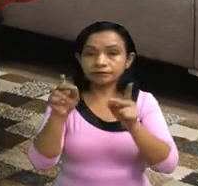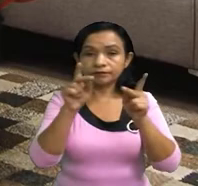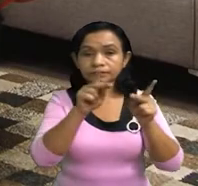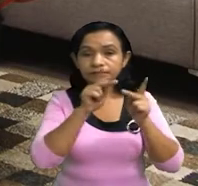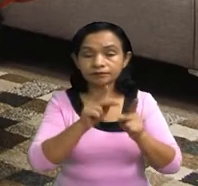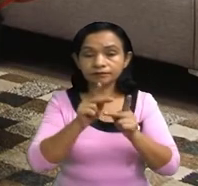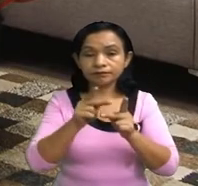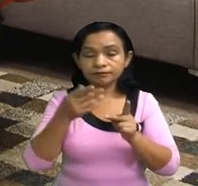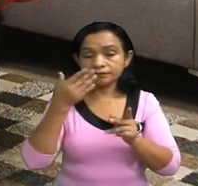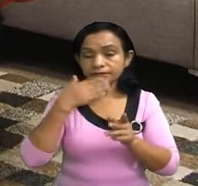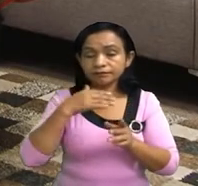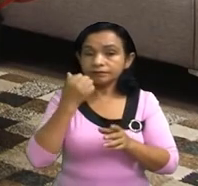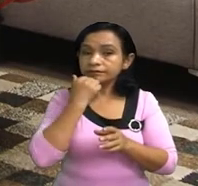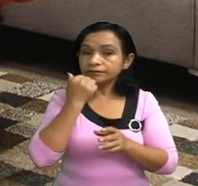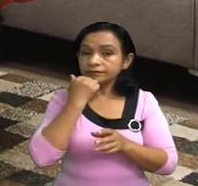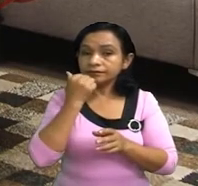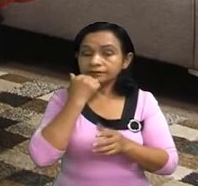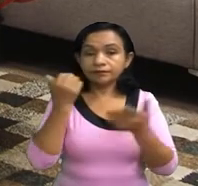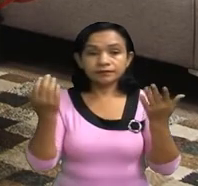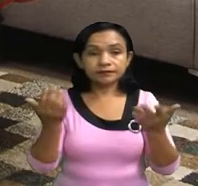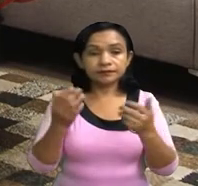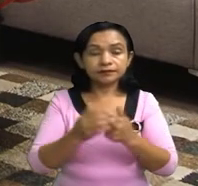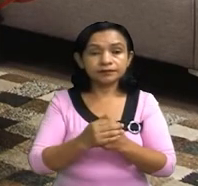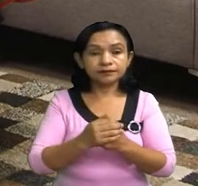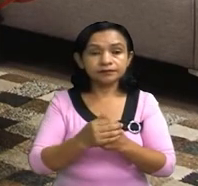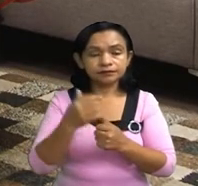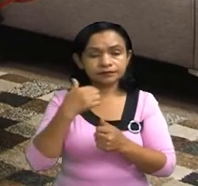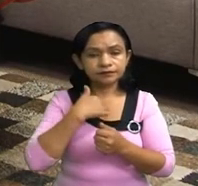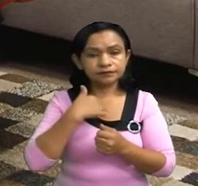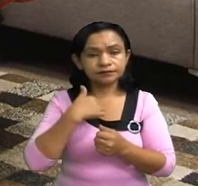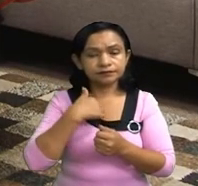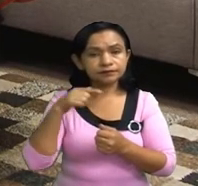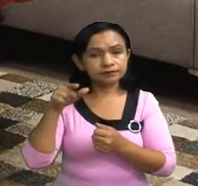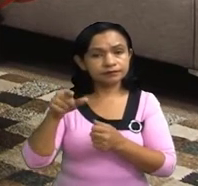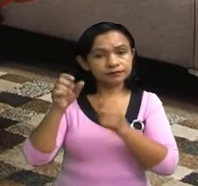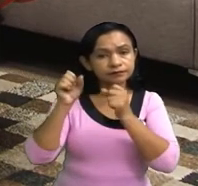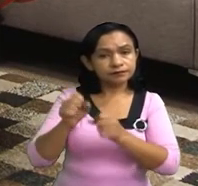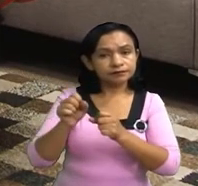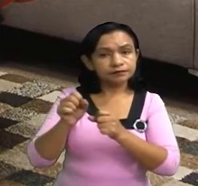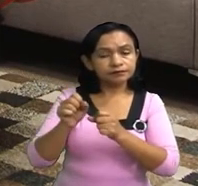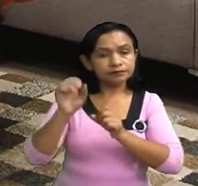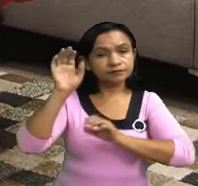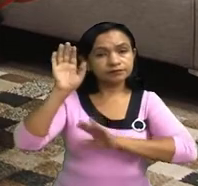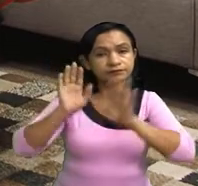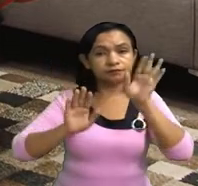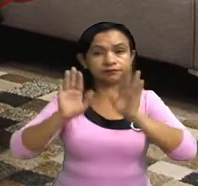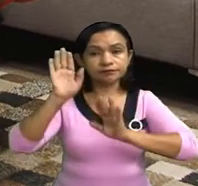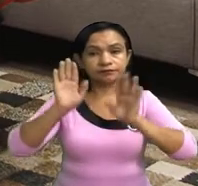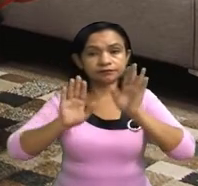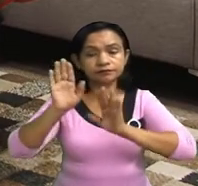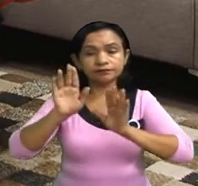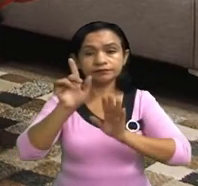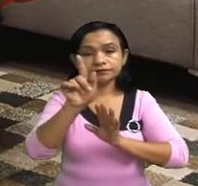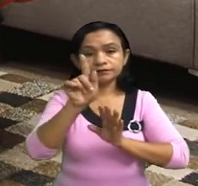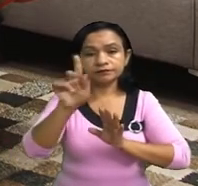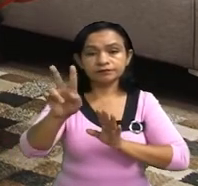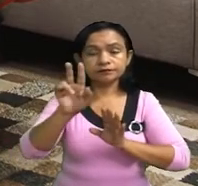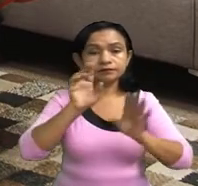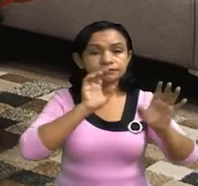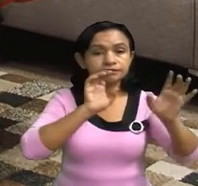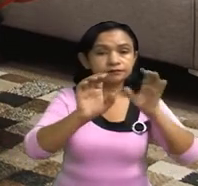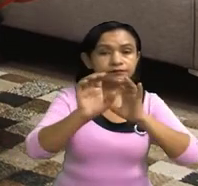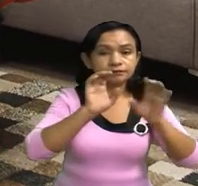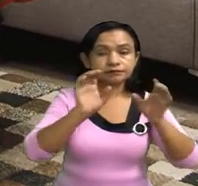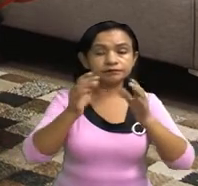tiro por la culata. Yo he tenido una gran participación en los medios de comunicación,